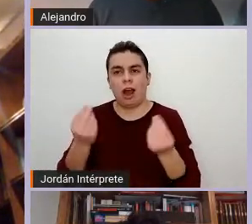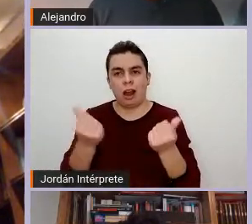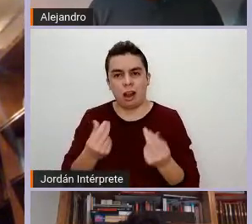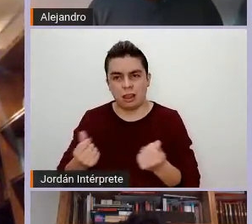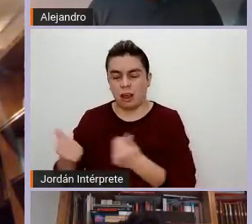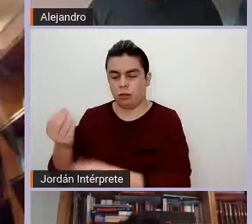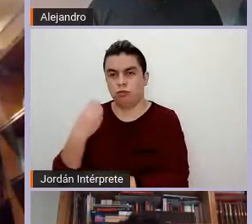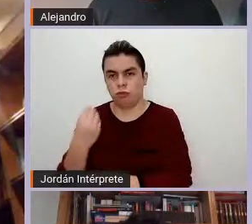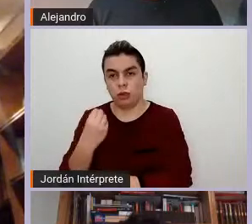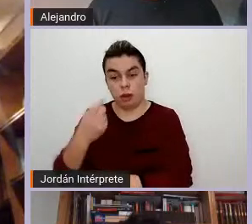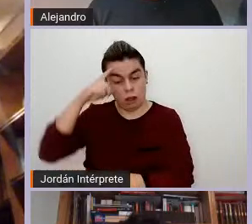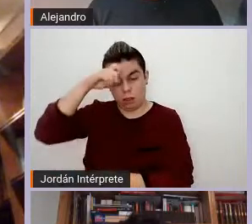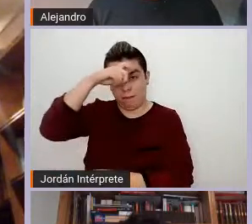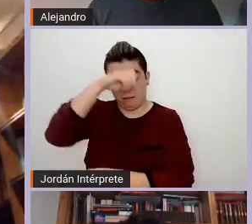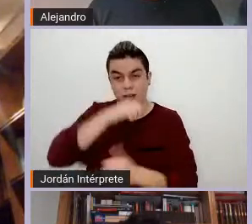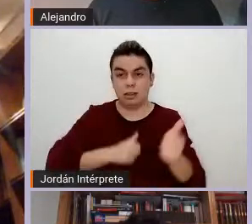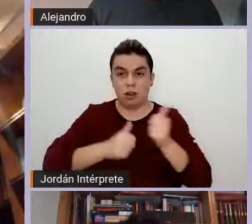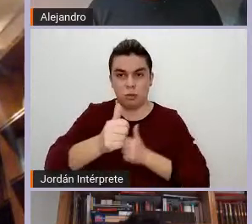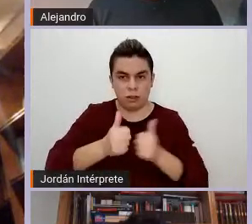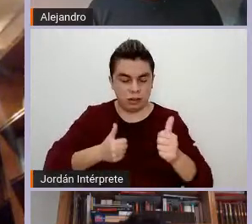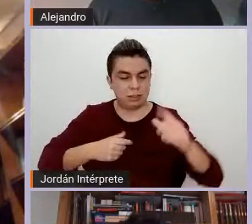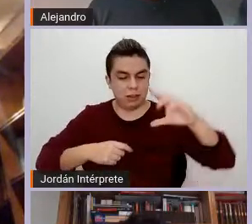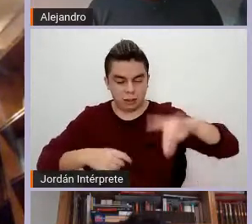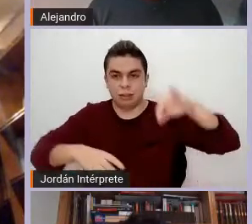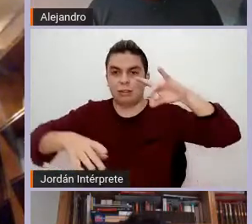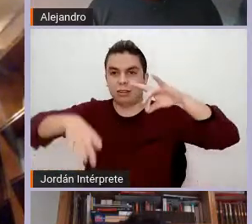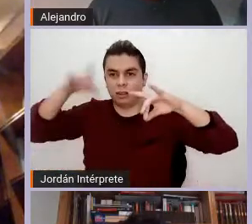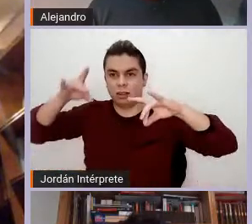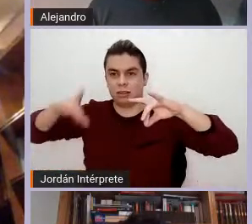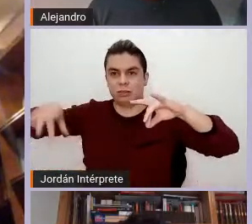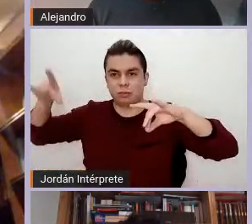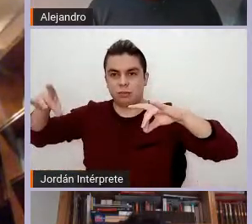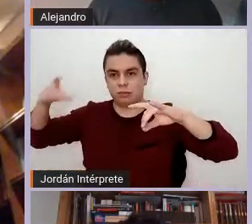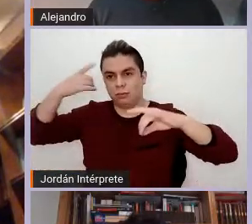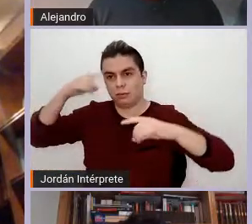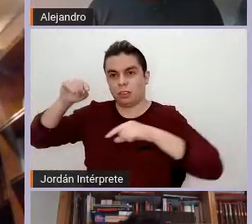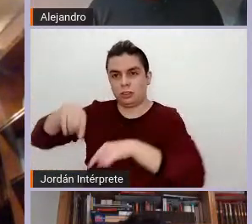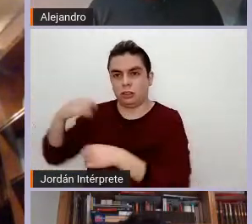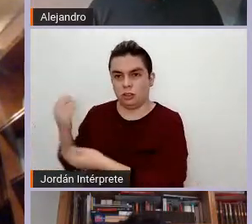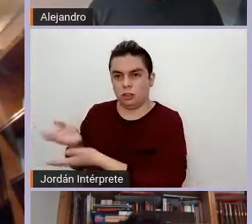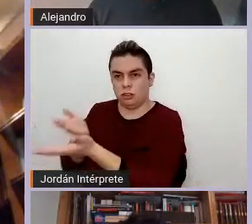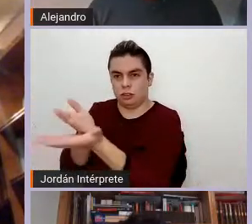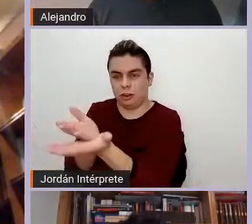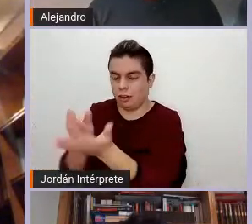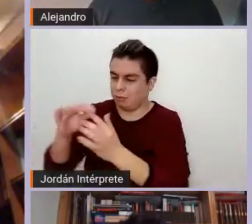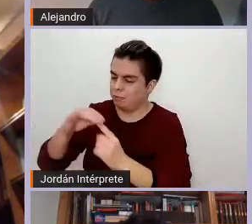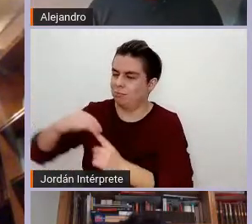pero descolló, por supuesto, el trabajo que hoy día les va a presentar Alejandro